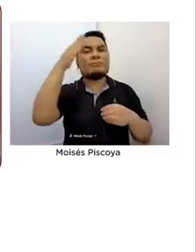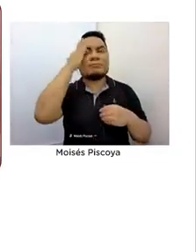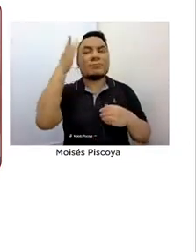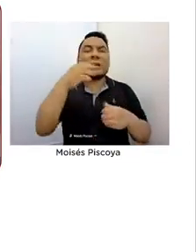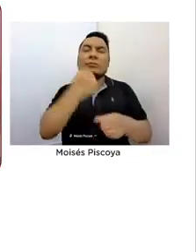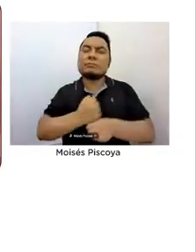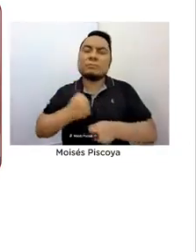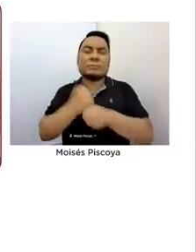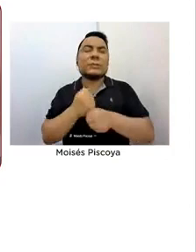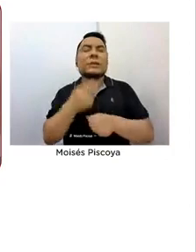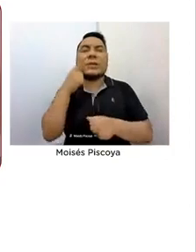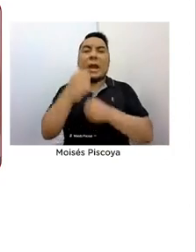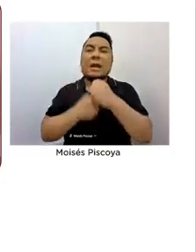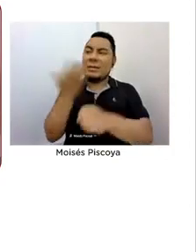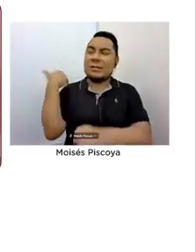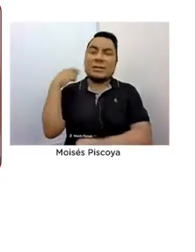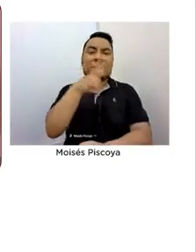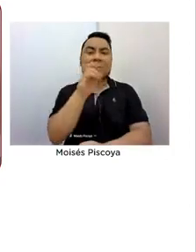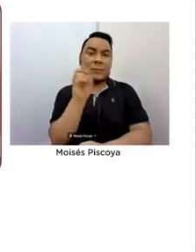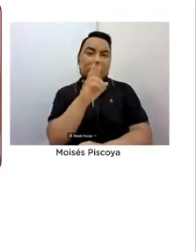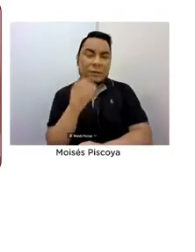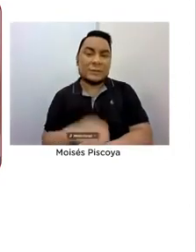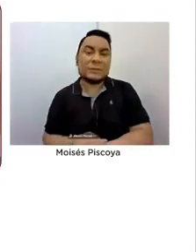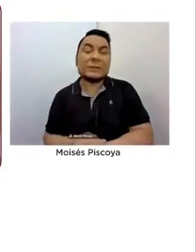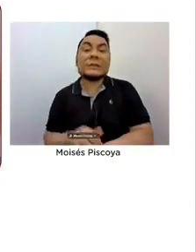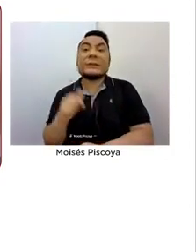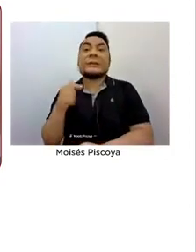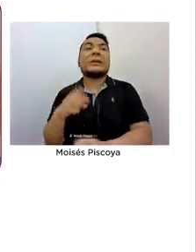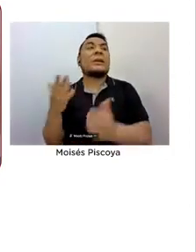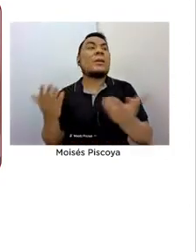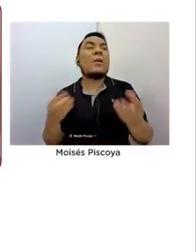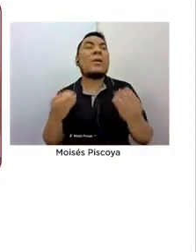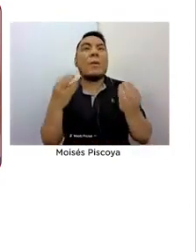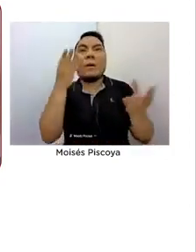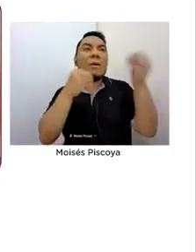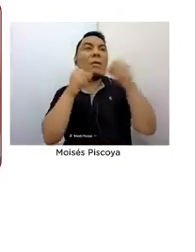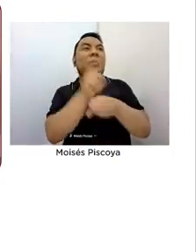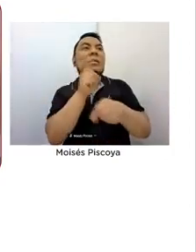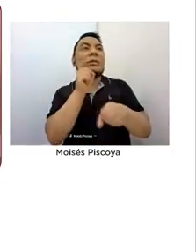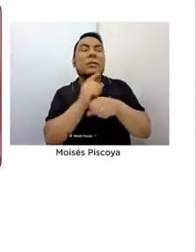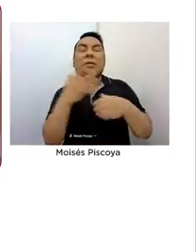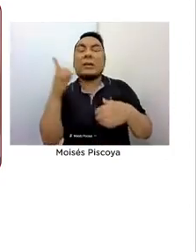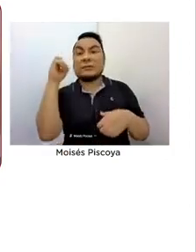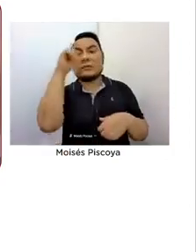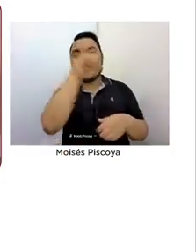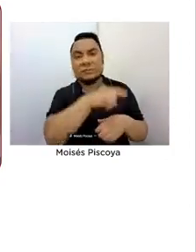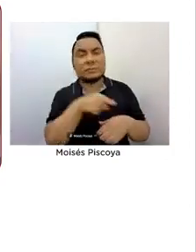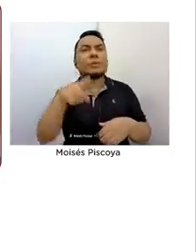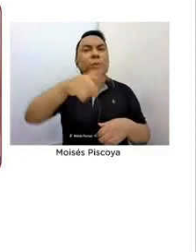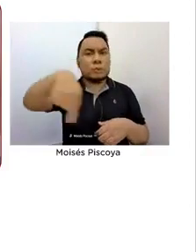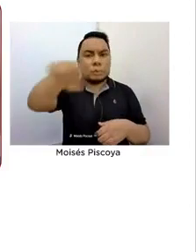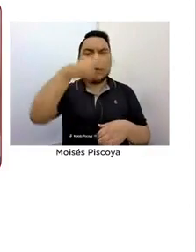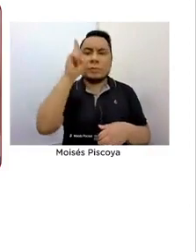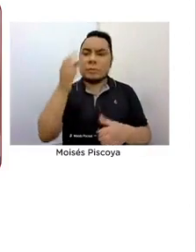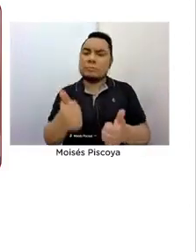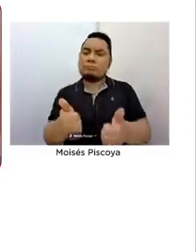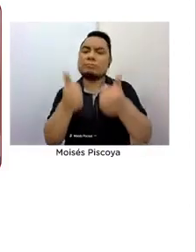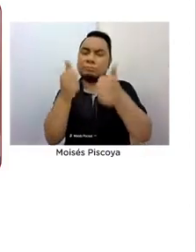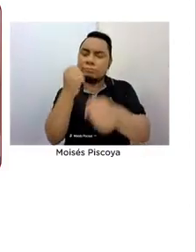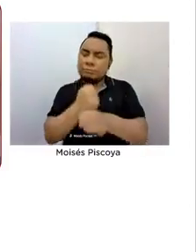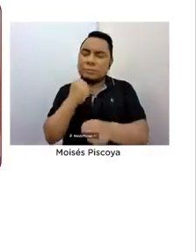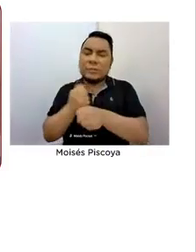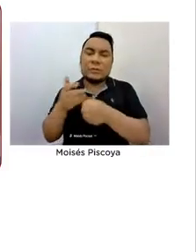2020. No hubiera podido suceder aprendizajes en este año tan difícil si no fuera por ustedes.